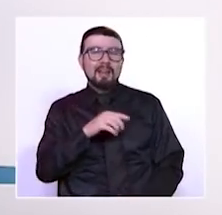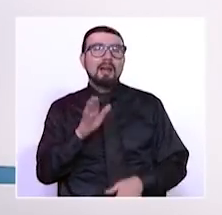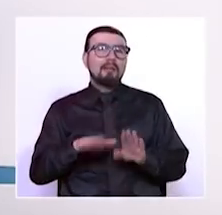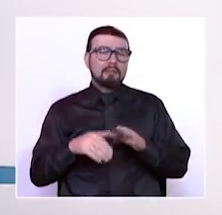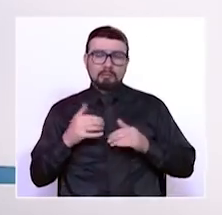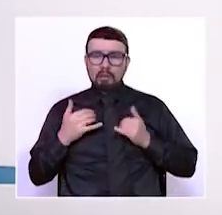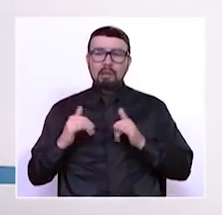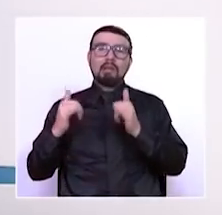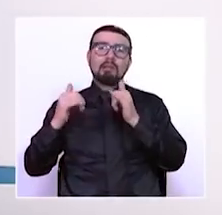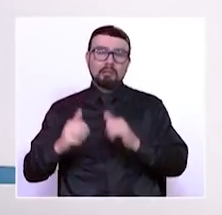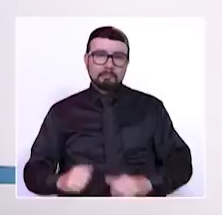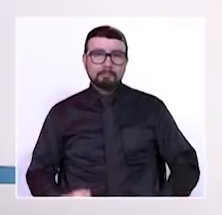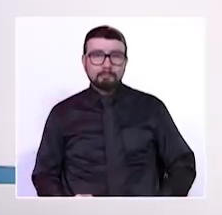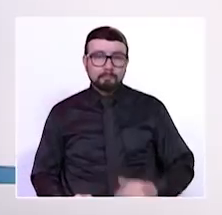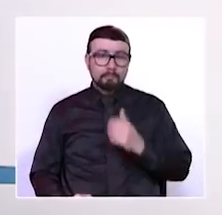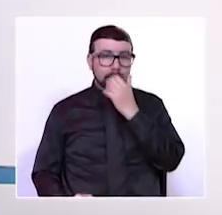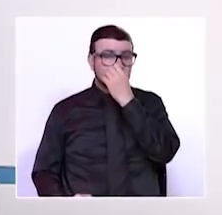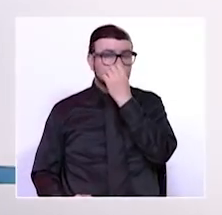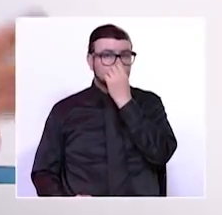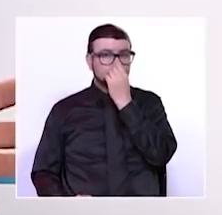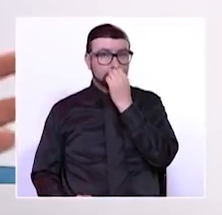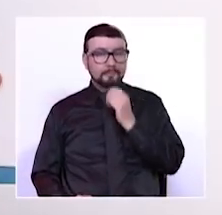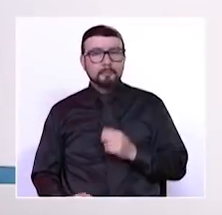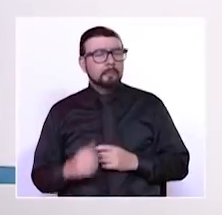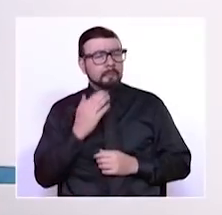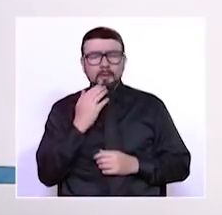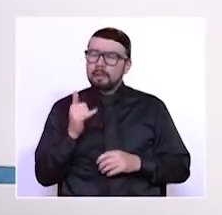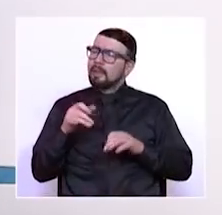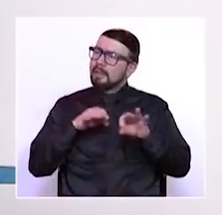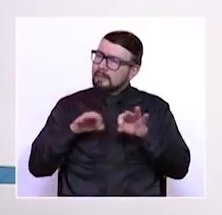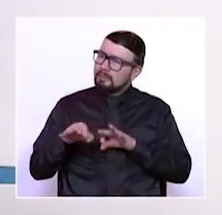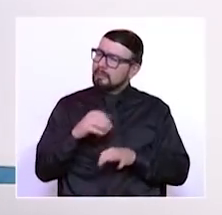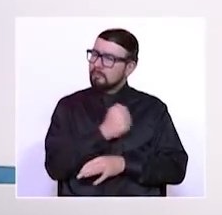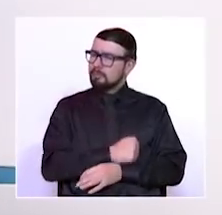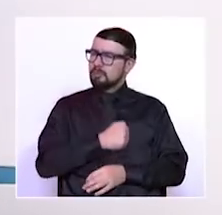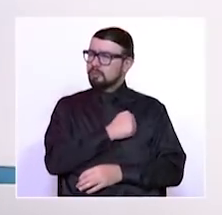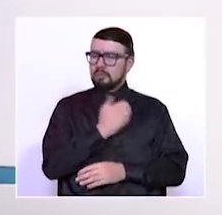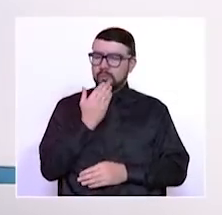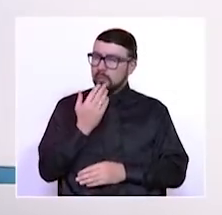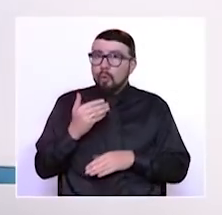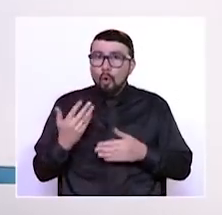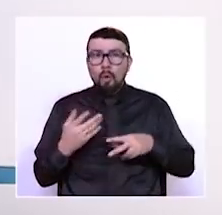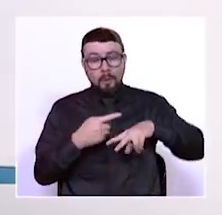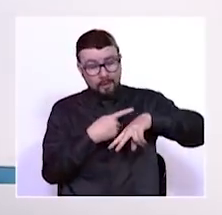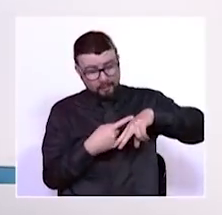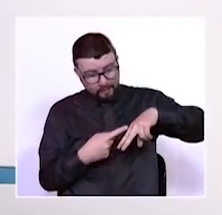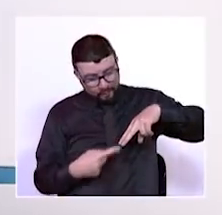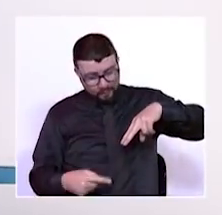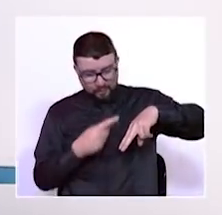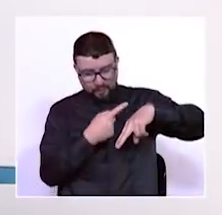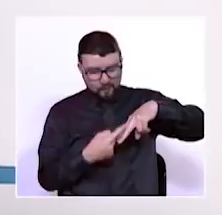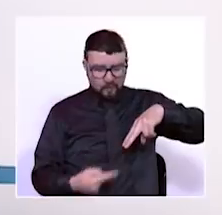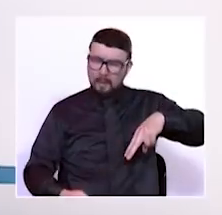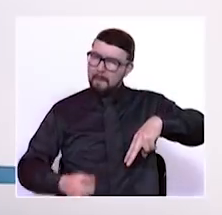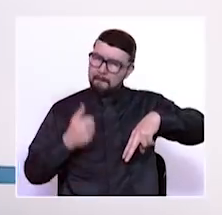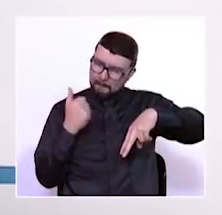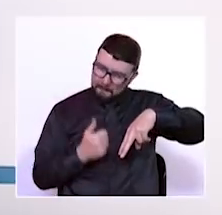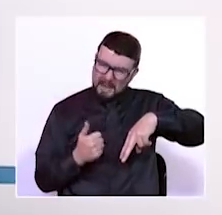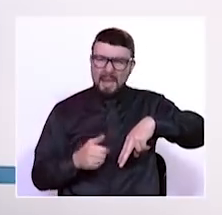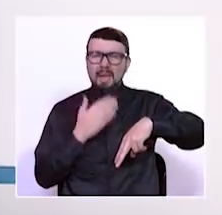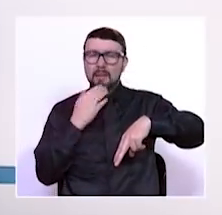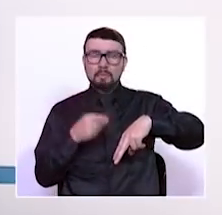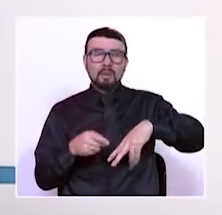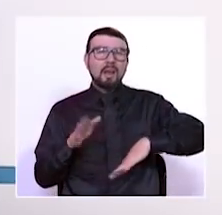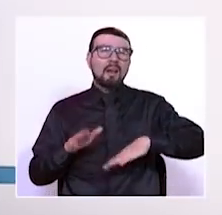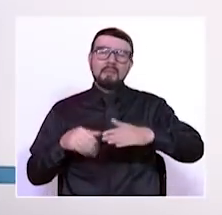engañando. Hablemos un poco de todo ese proceso de cómo una pierna buena y después de un trabajo o un